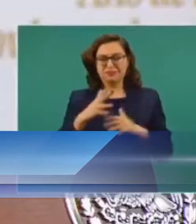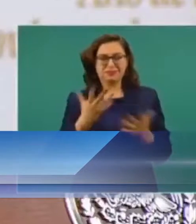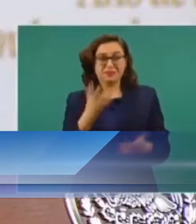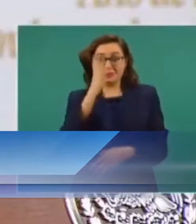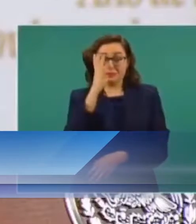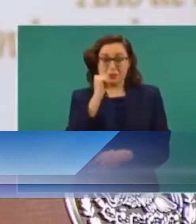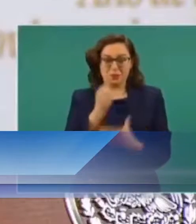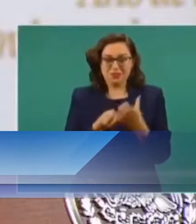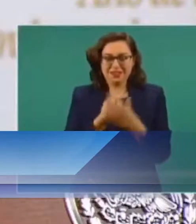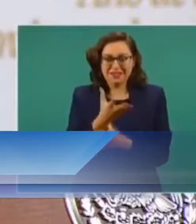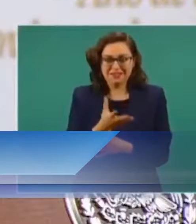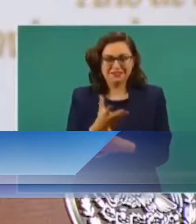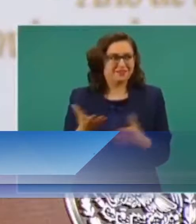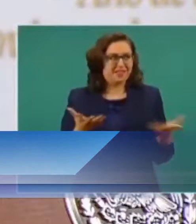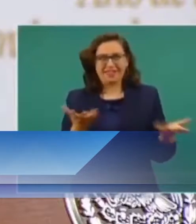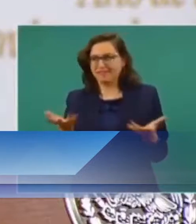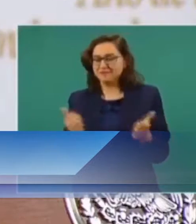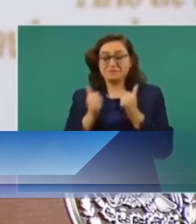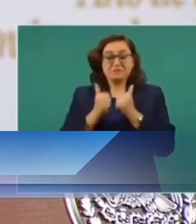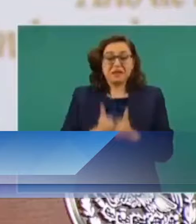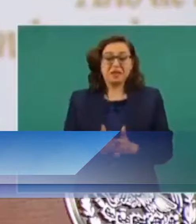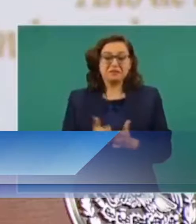¿Qué me decían?